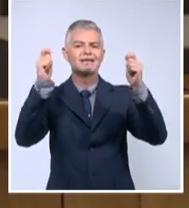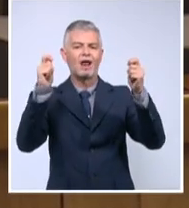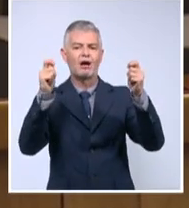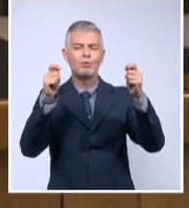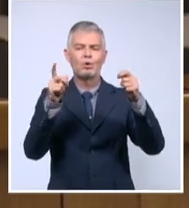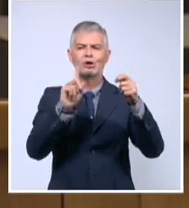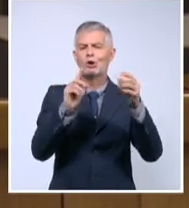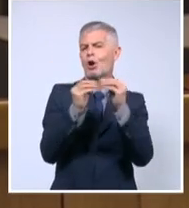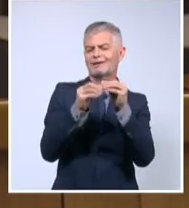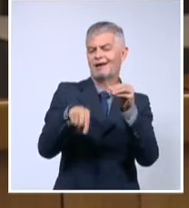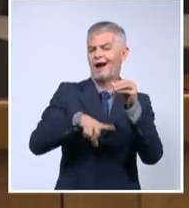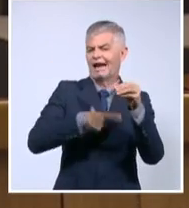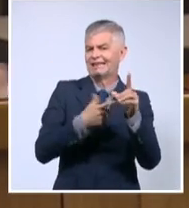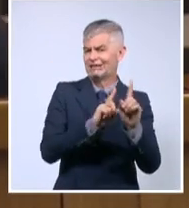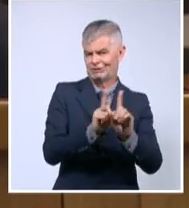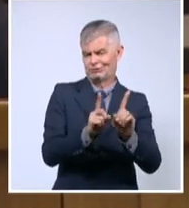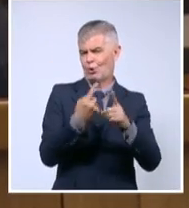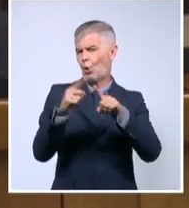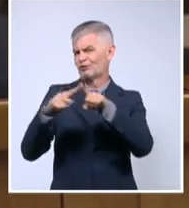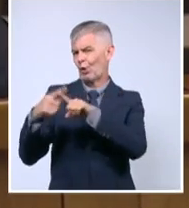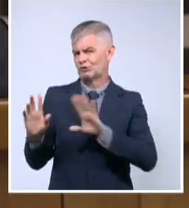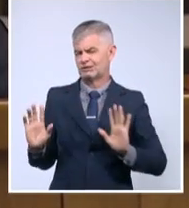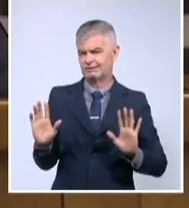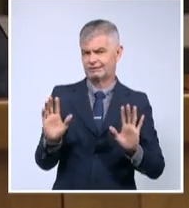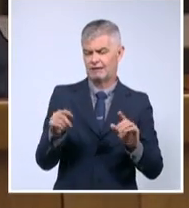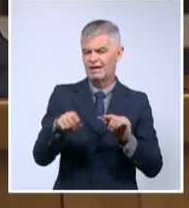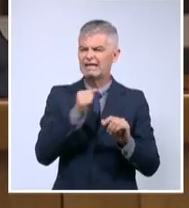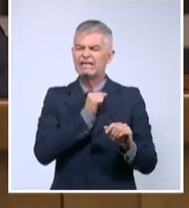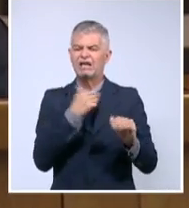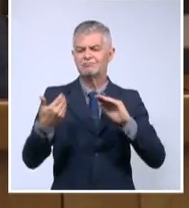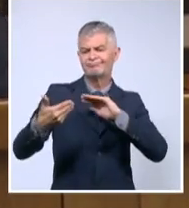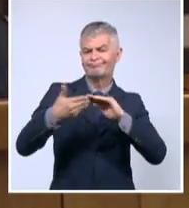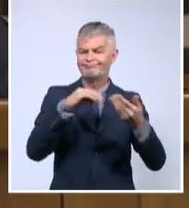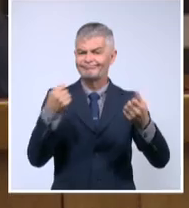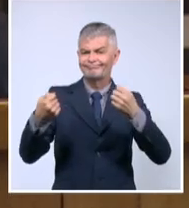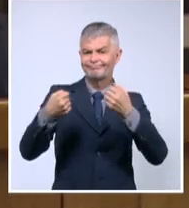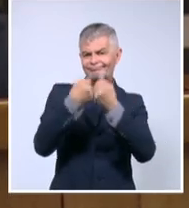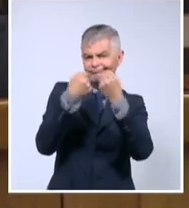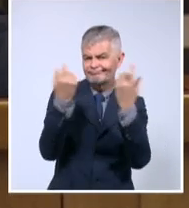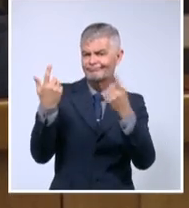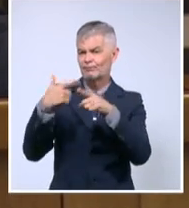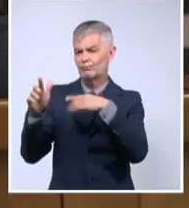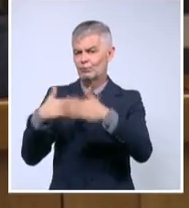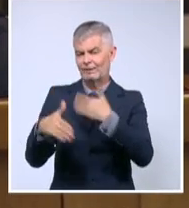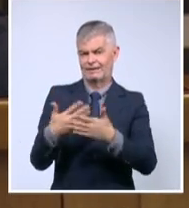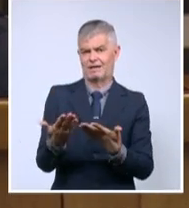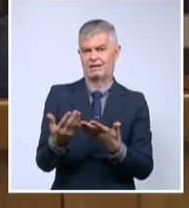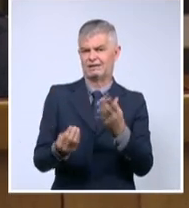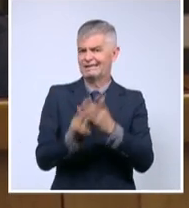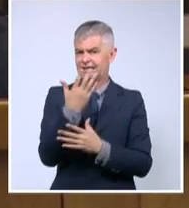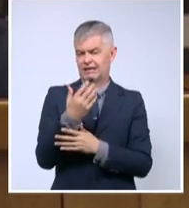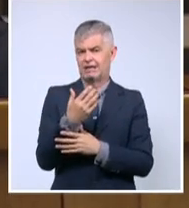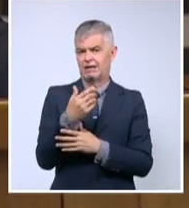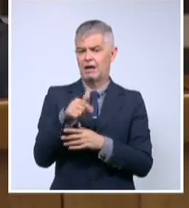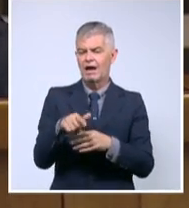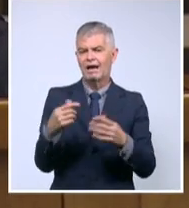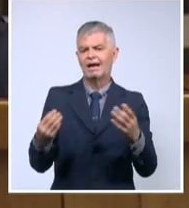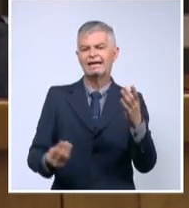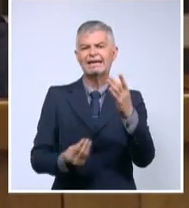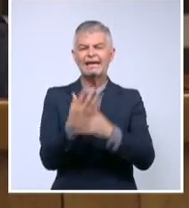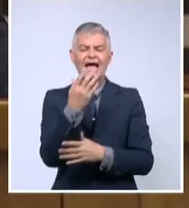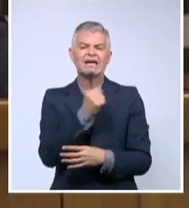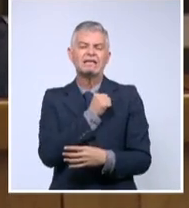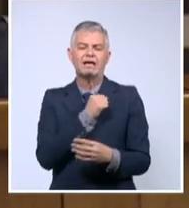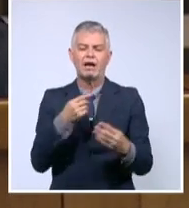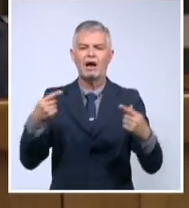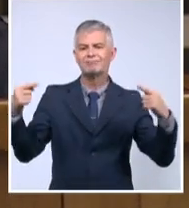de servir de estrado a proyectos de confrontación previamente articulados con el objetivo de crear una oposición política